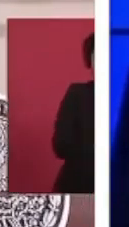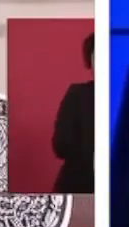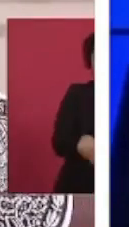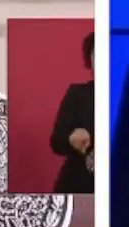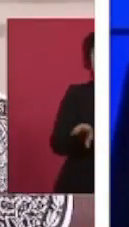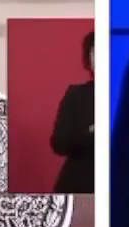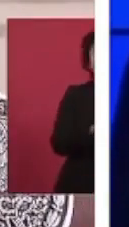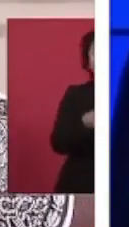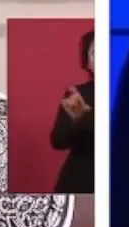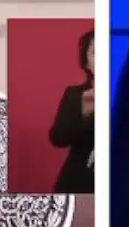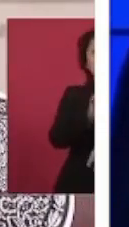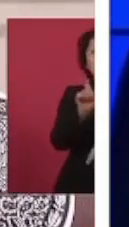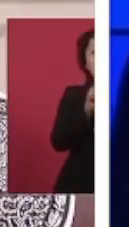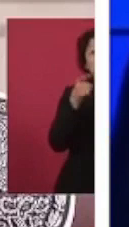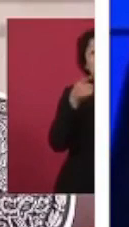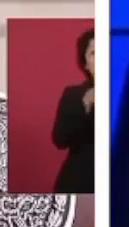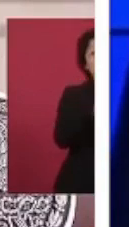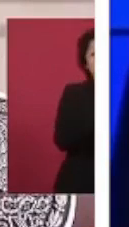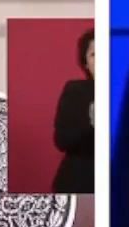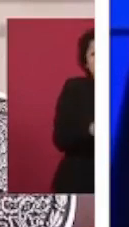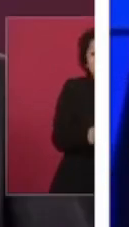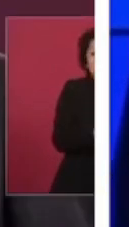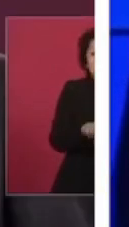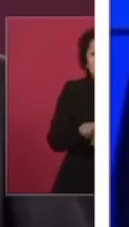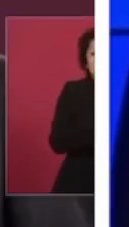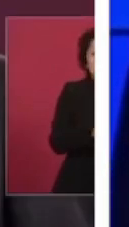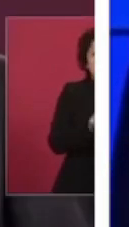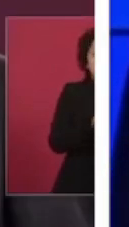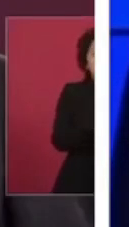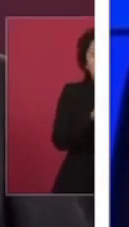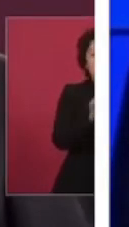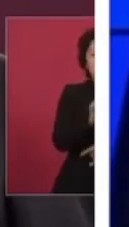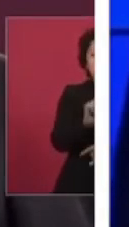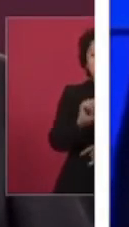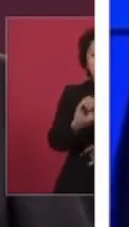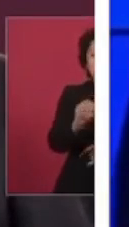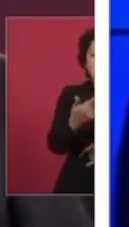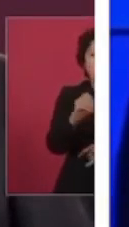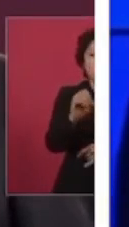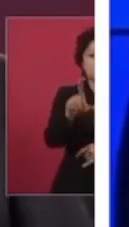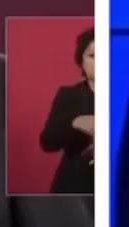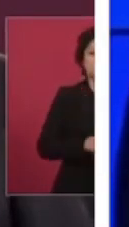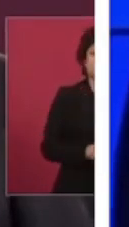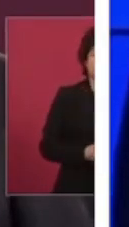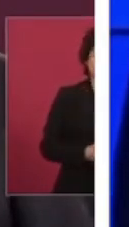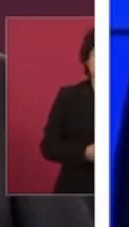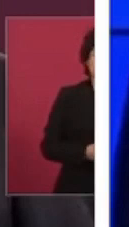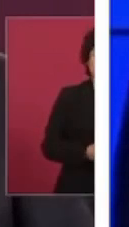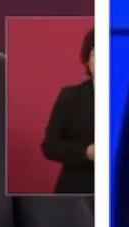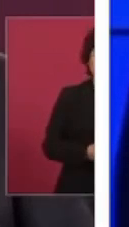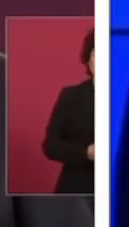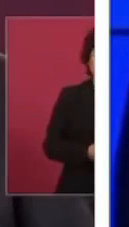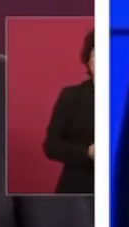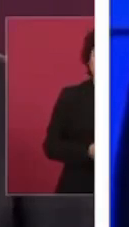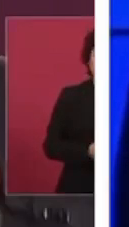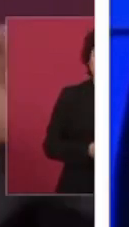su modelo y que, bueno, por lo menos las expresiones que tiendan hacia el liberalismo y hacia la derecha